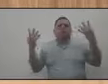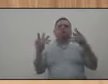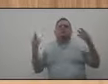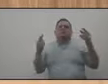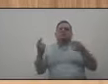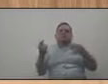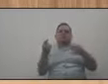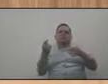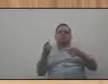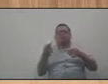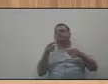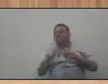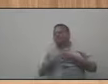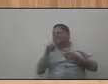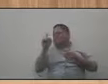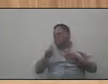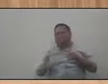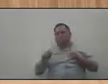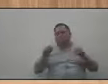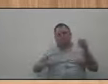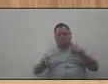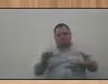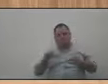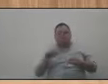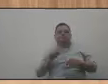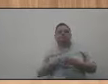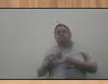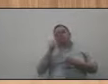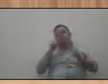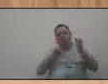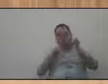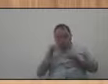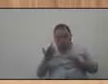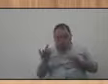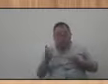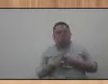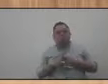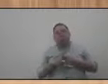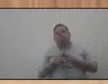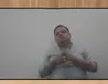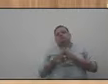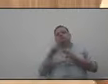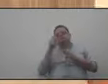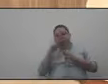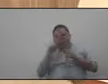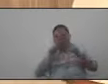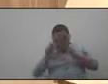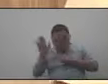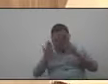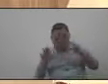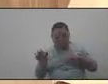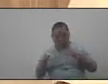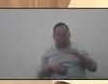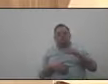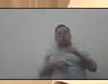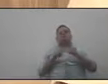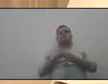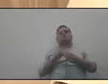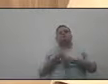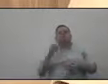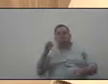así como son cirugías represadas de ortopedia, oftalmología, de hernias, reemplazos